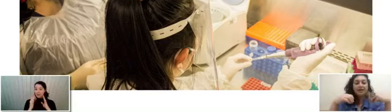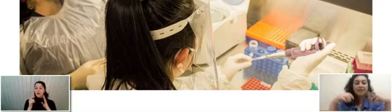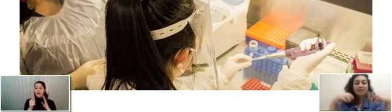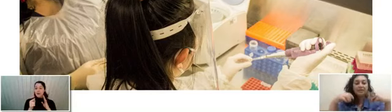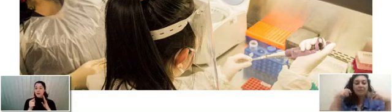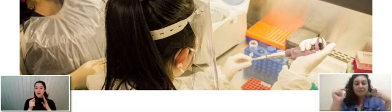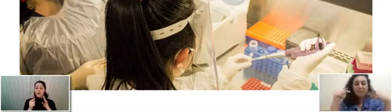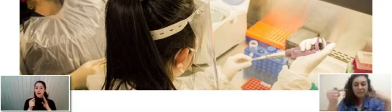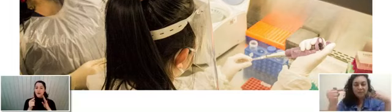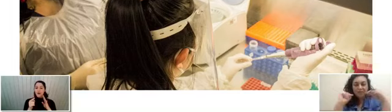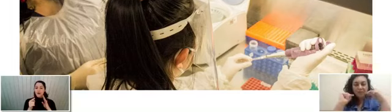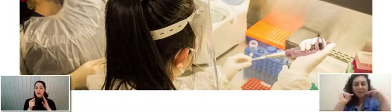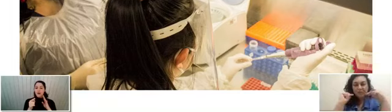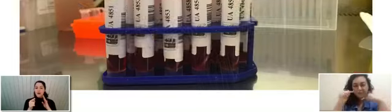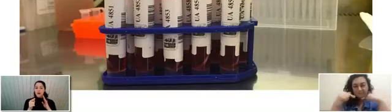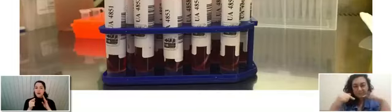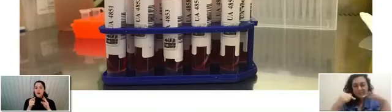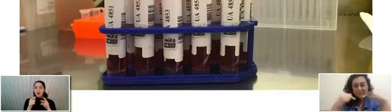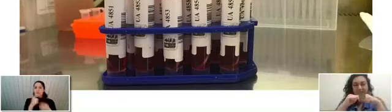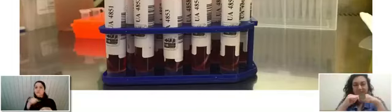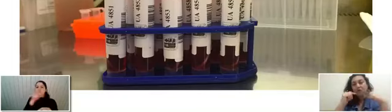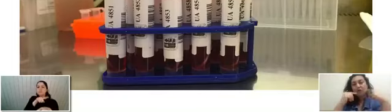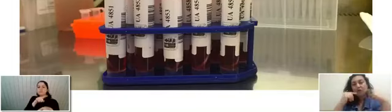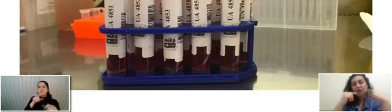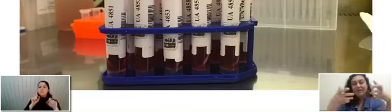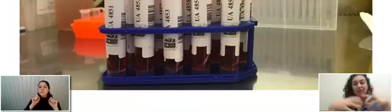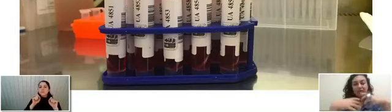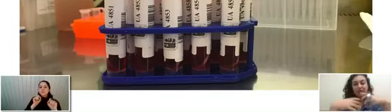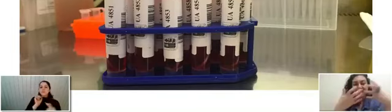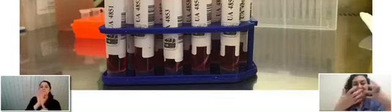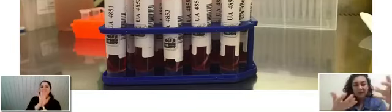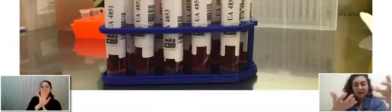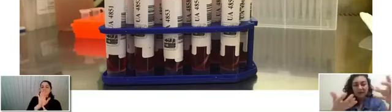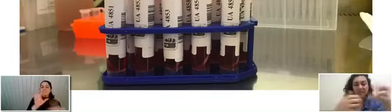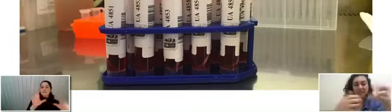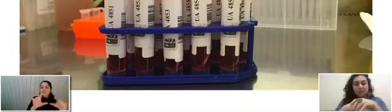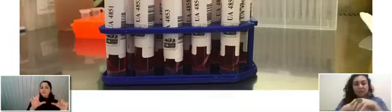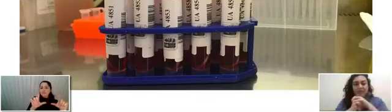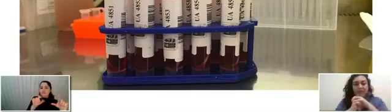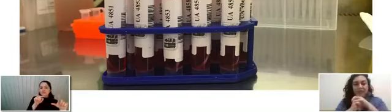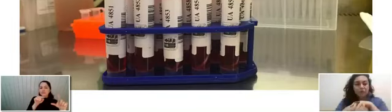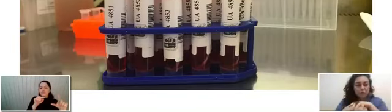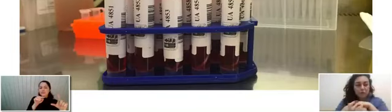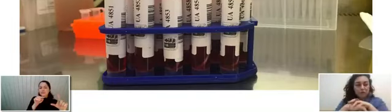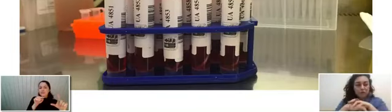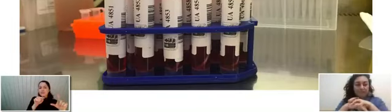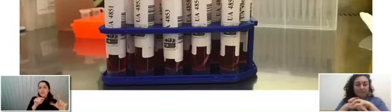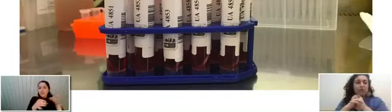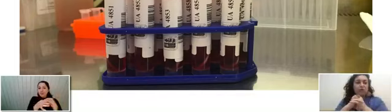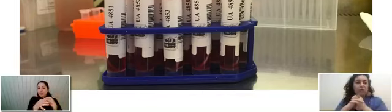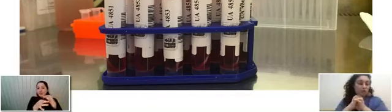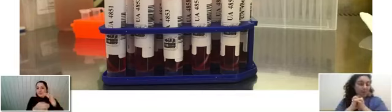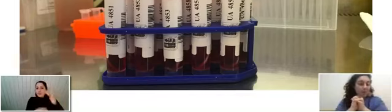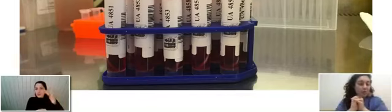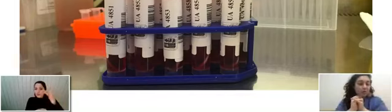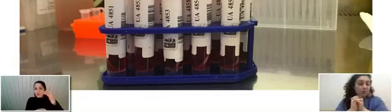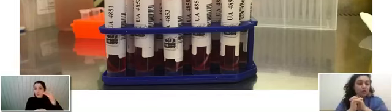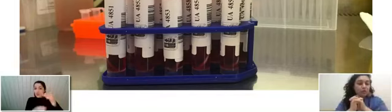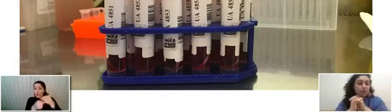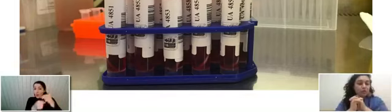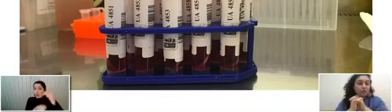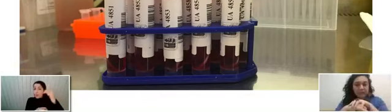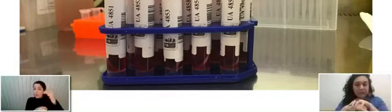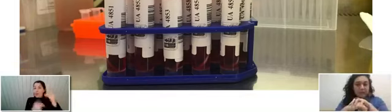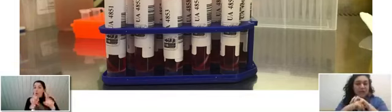Puede volver una porque se adelantó, pero en realidad lo que tenía en la otra diapositiva eran los tubos. Esos son los tubos que a lo mejor muchos de los que están